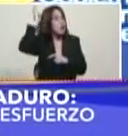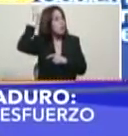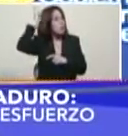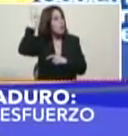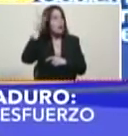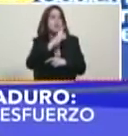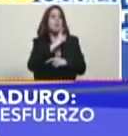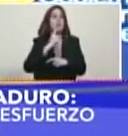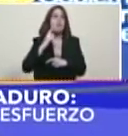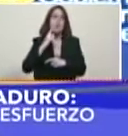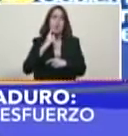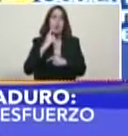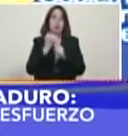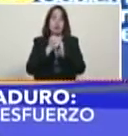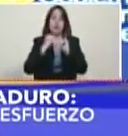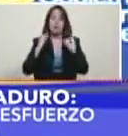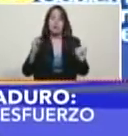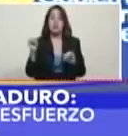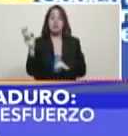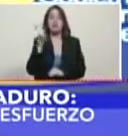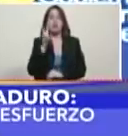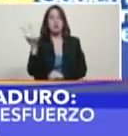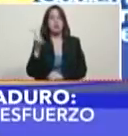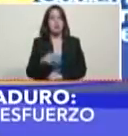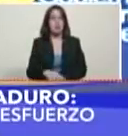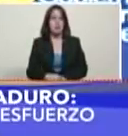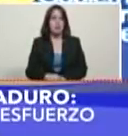de telecomunicaciones independientes de Venezuela.